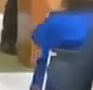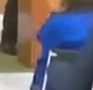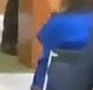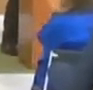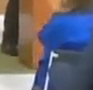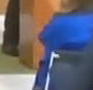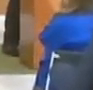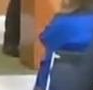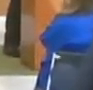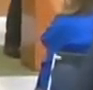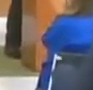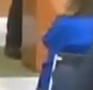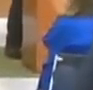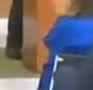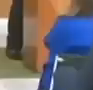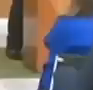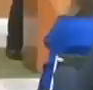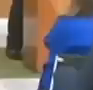da Silva.